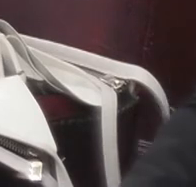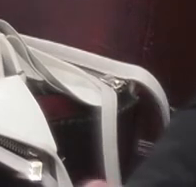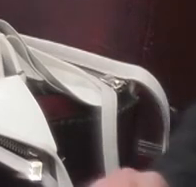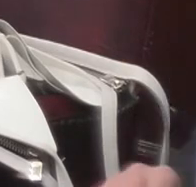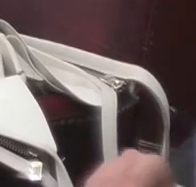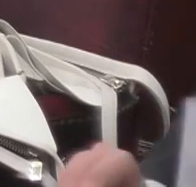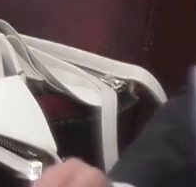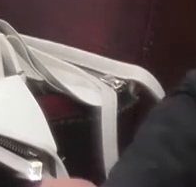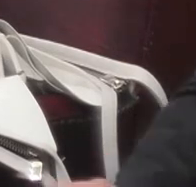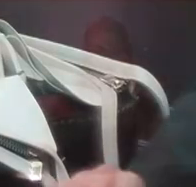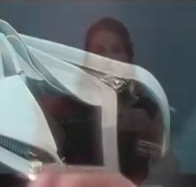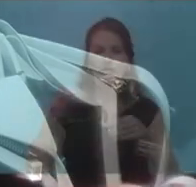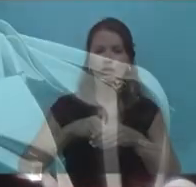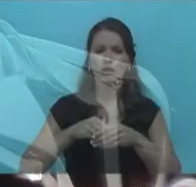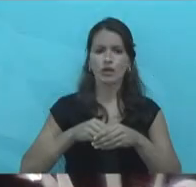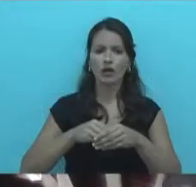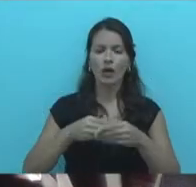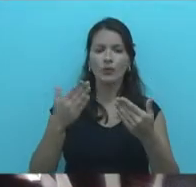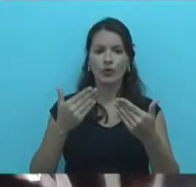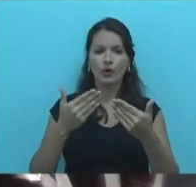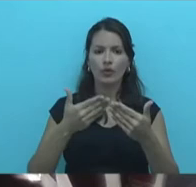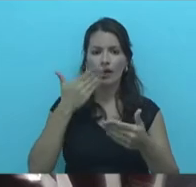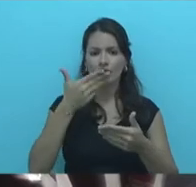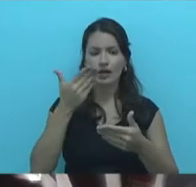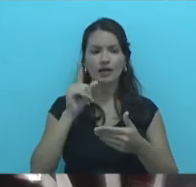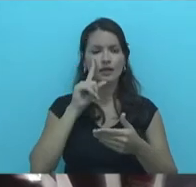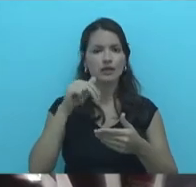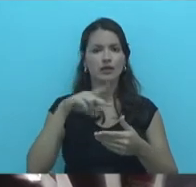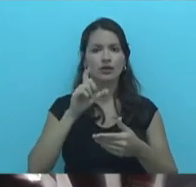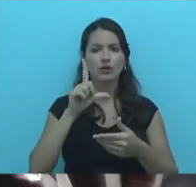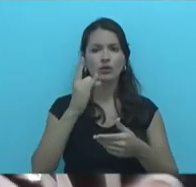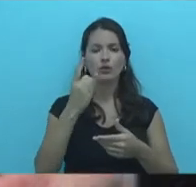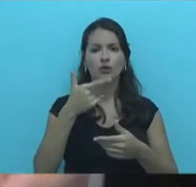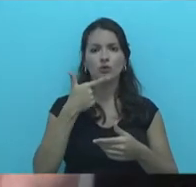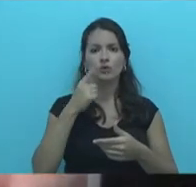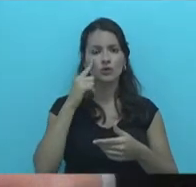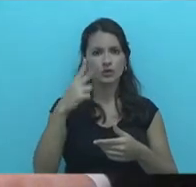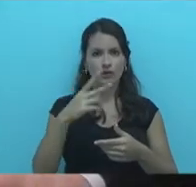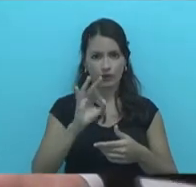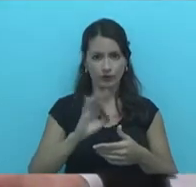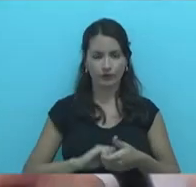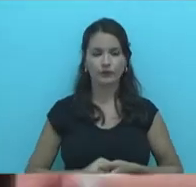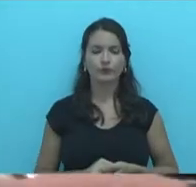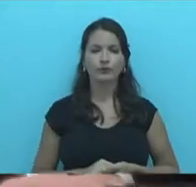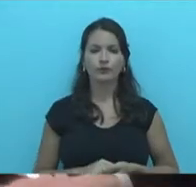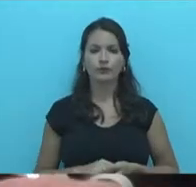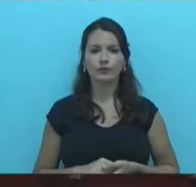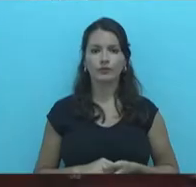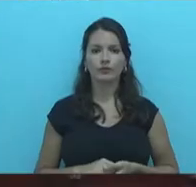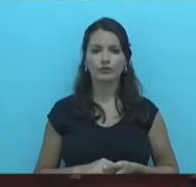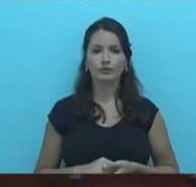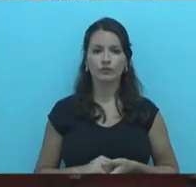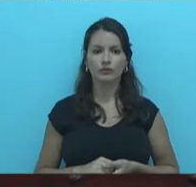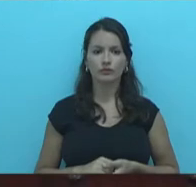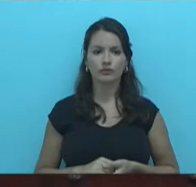el lenguaje inclusivo, la utilización del lenguaje inclusivo en la denominación de los mismos. Gracias, diputada. Diputada Bertero,